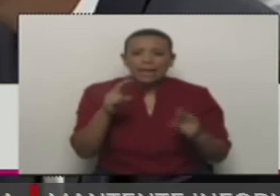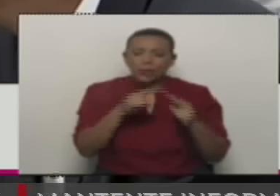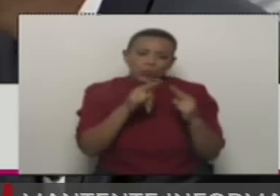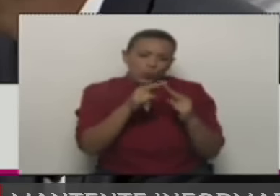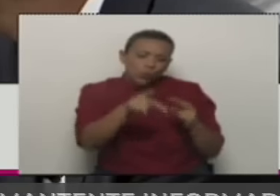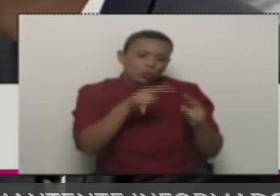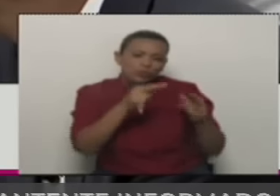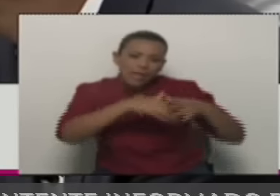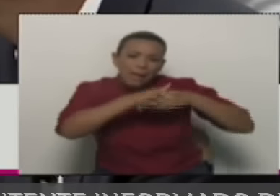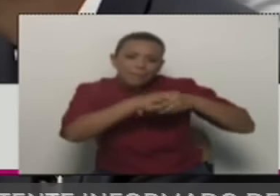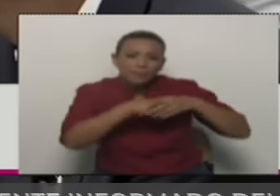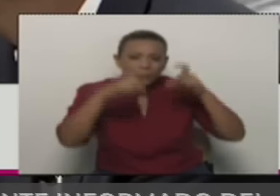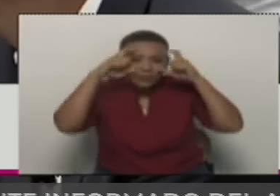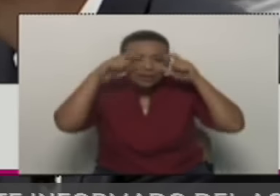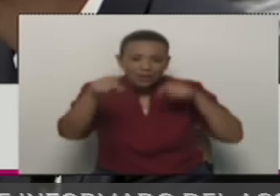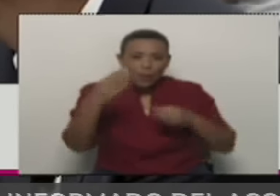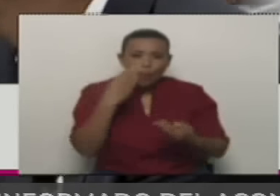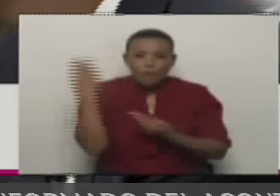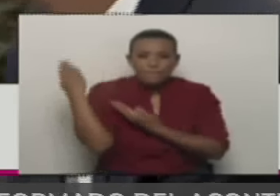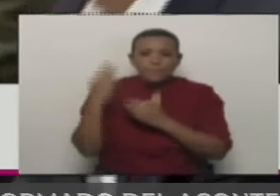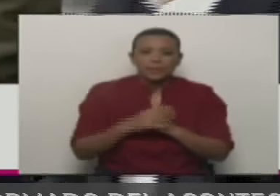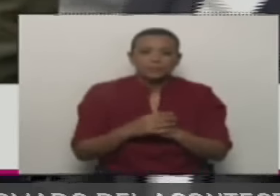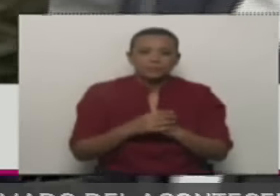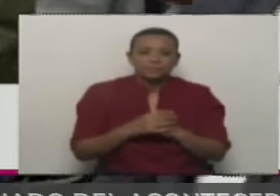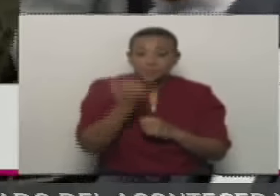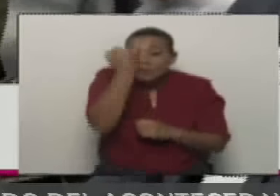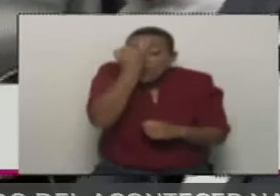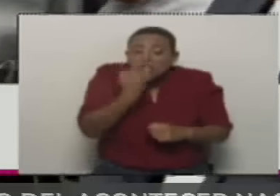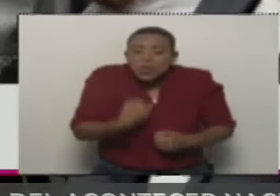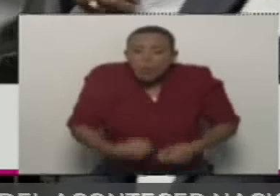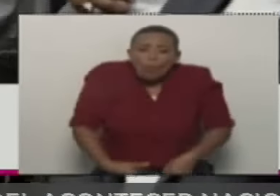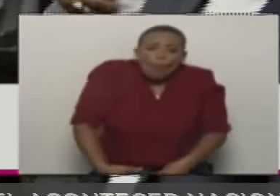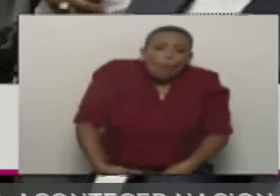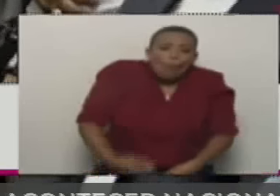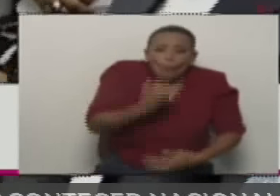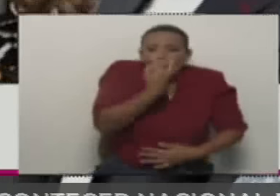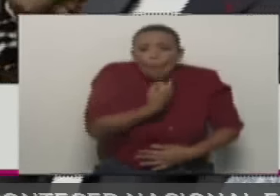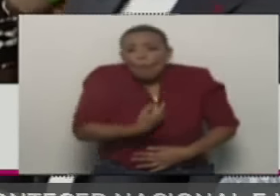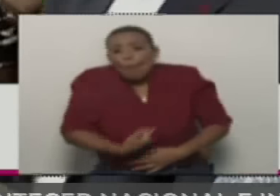Ah, Castro Soteldo, cadetico, flaquito. ¿Ah?